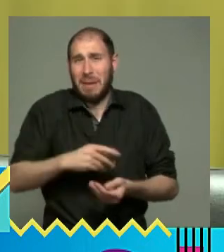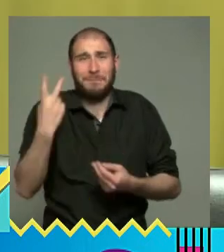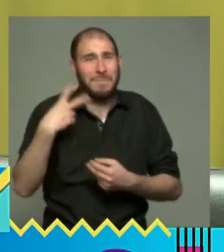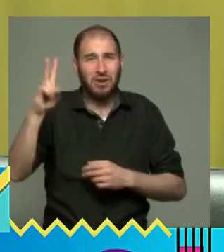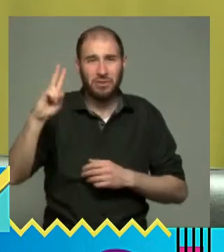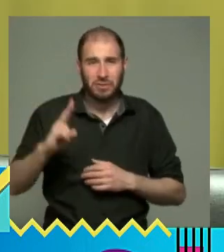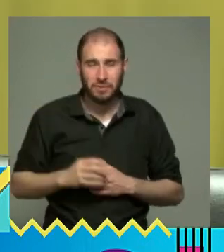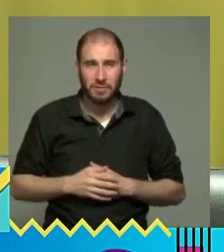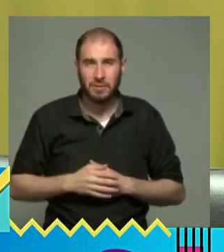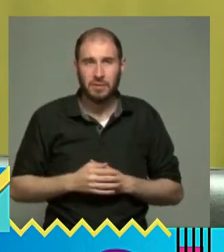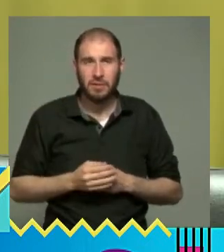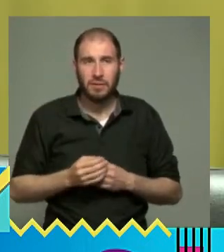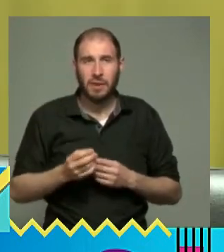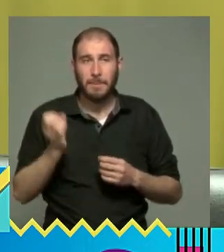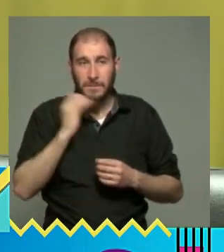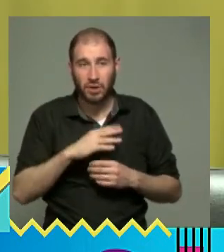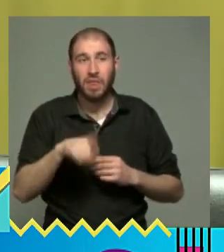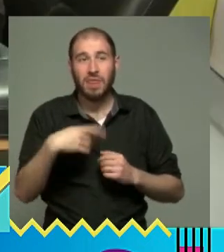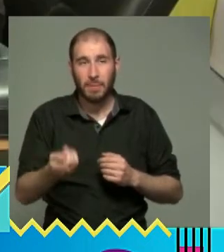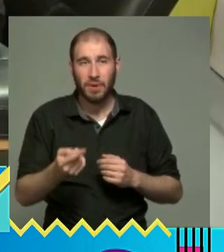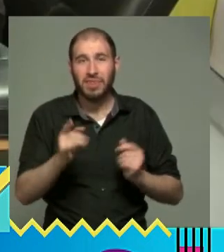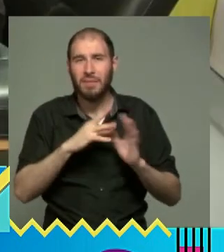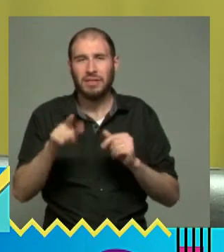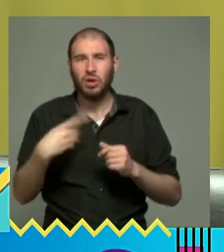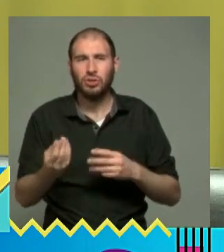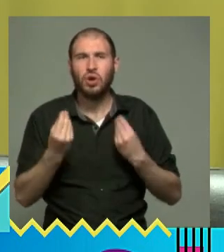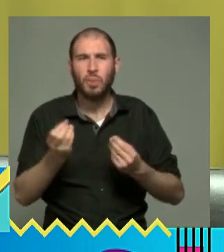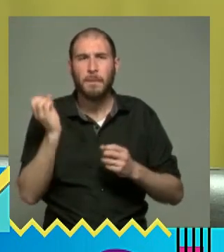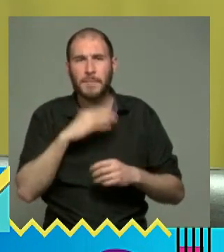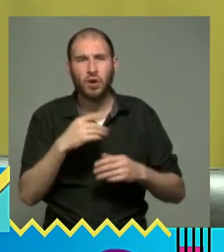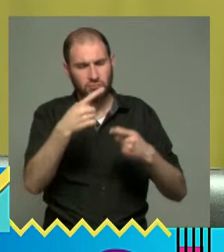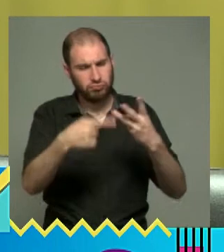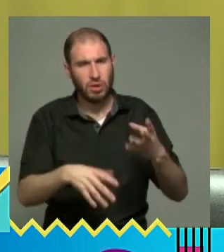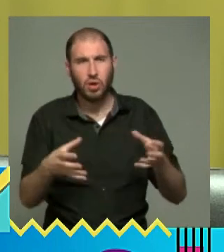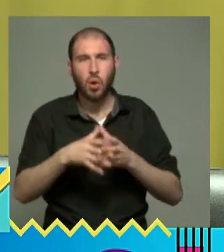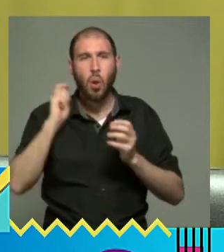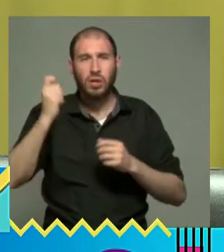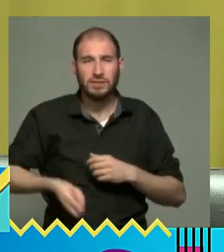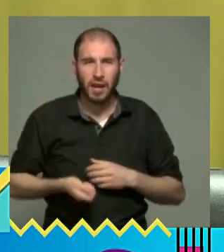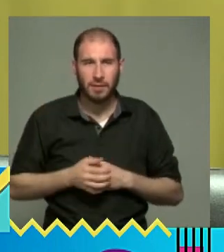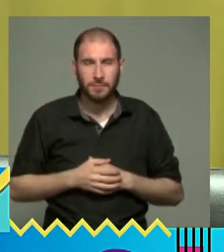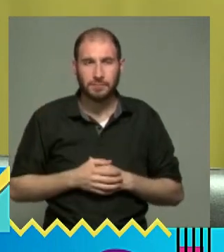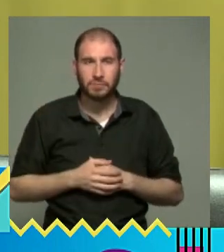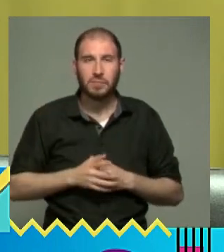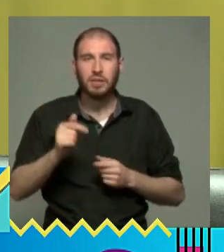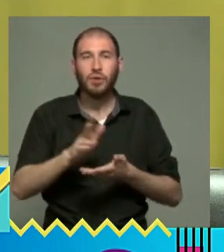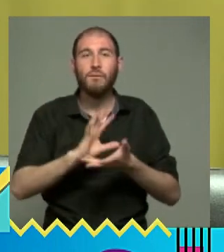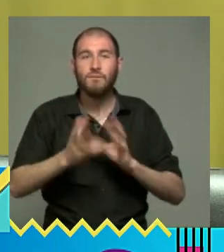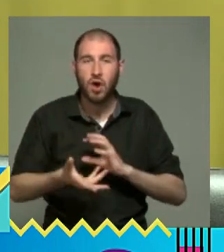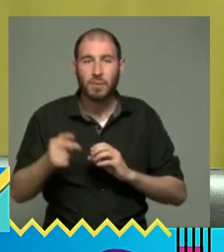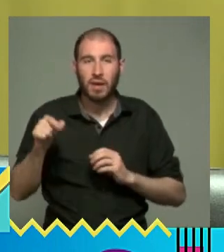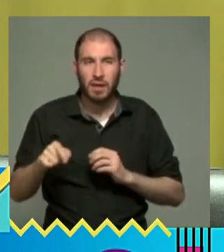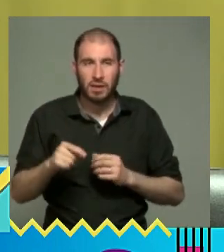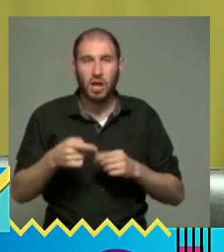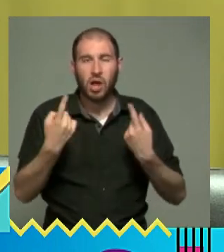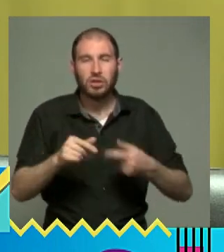Entonces, qué genial sería después poder hacer otro debate de cómo podemos mejorar todo este sistema judicial. Esa es la forma, una de las